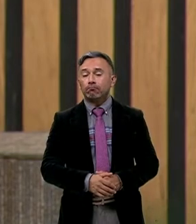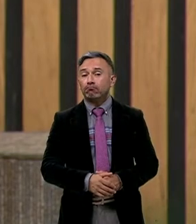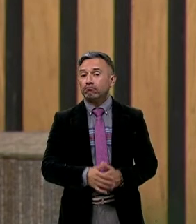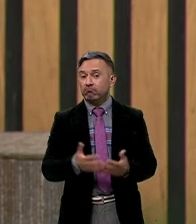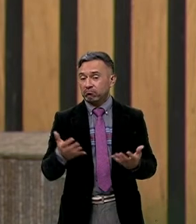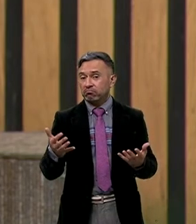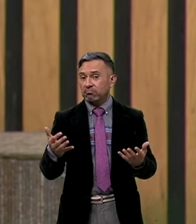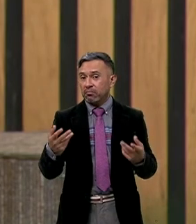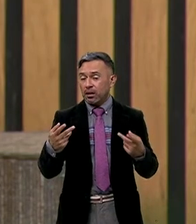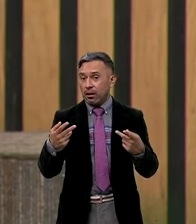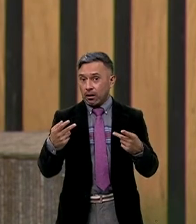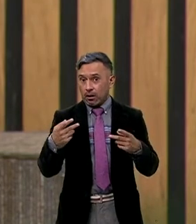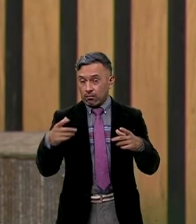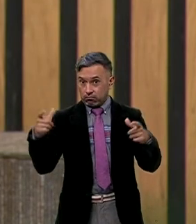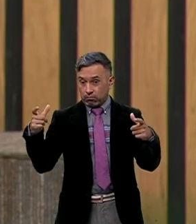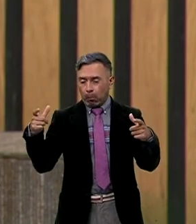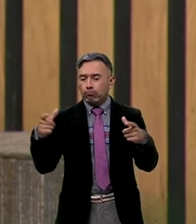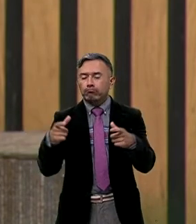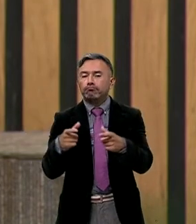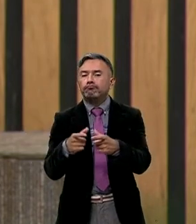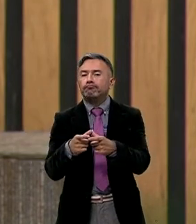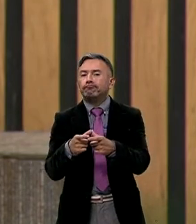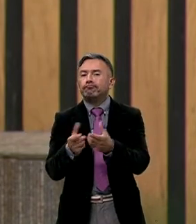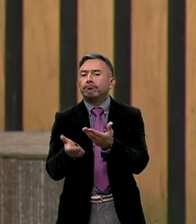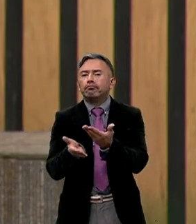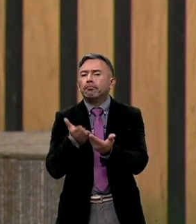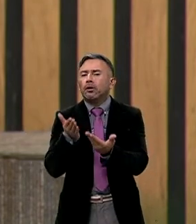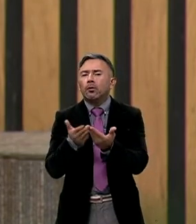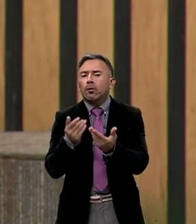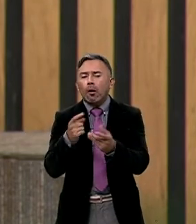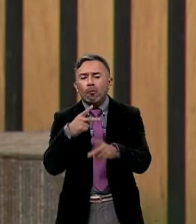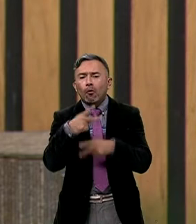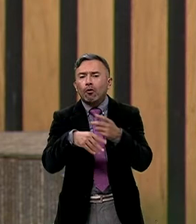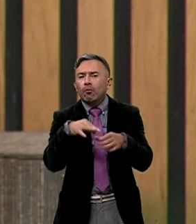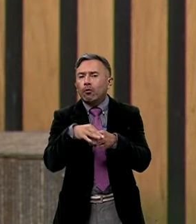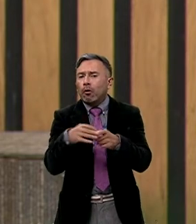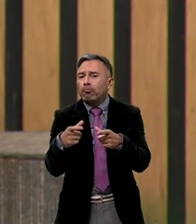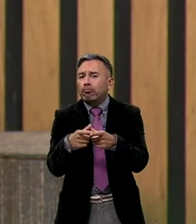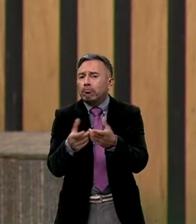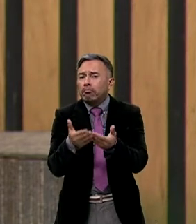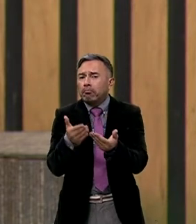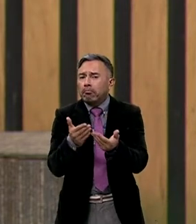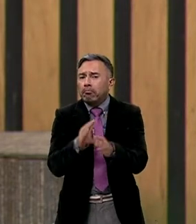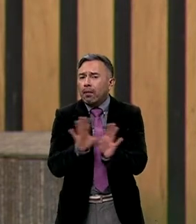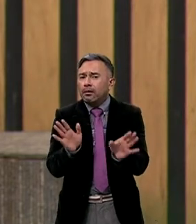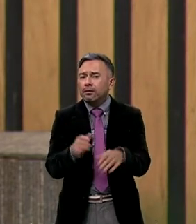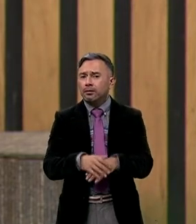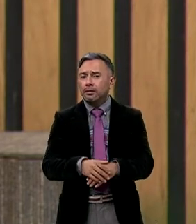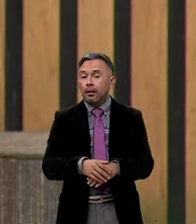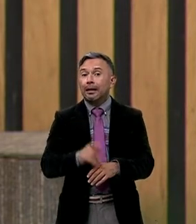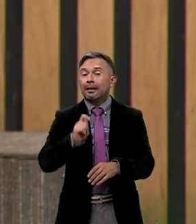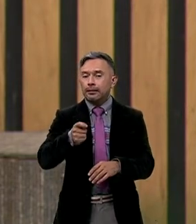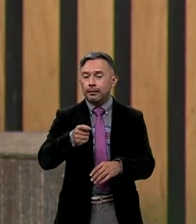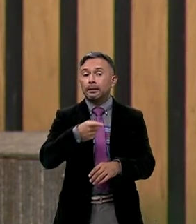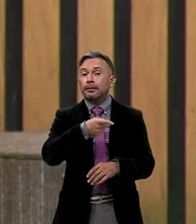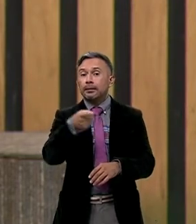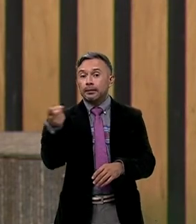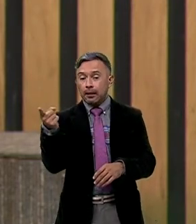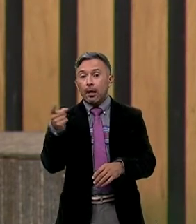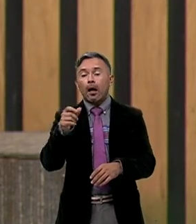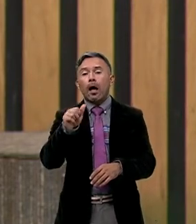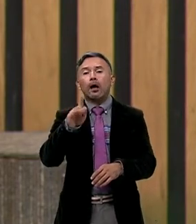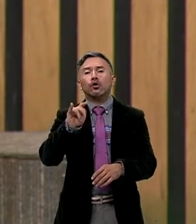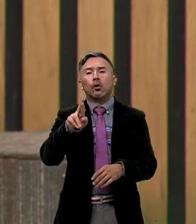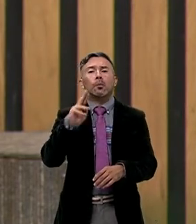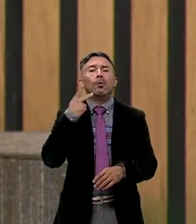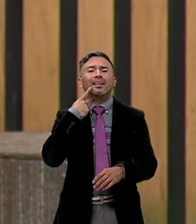participó en él por lo que resta a los actores políticos y